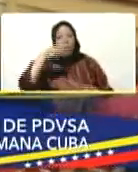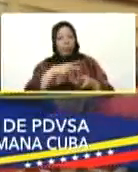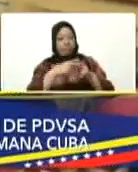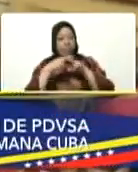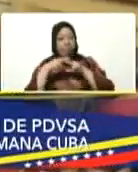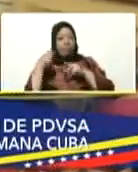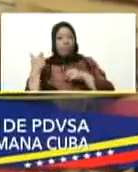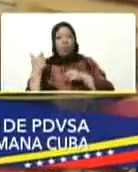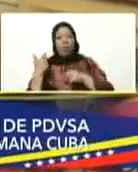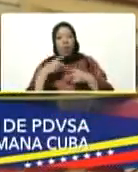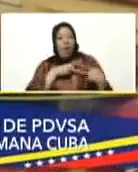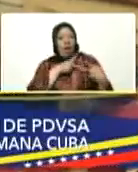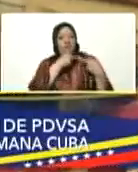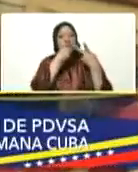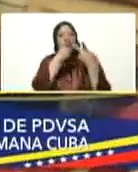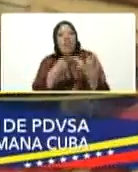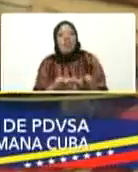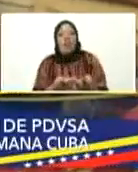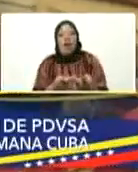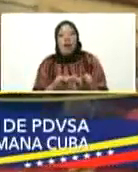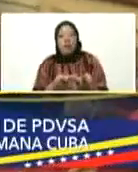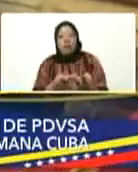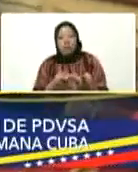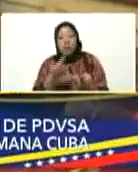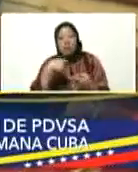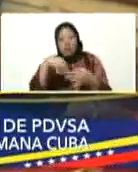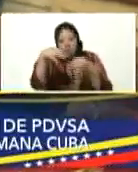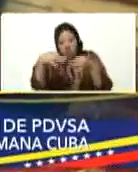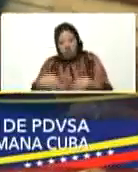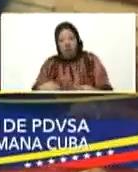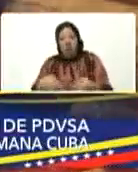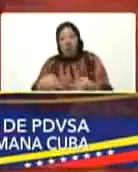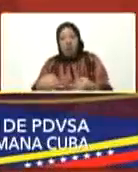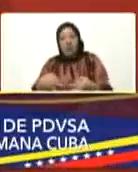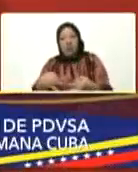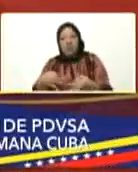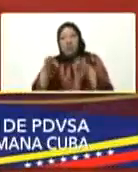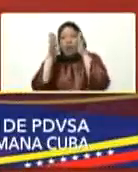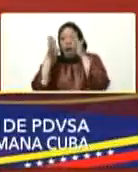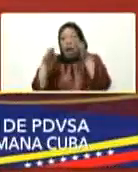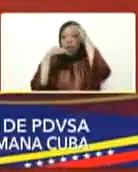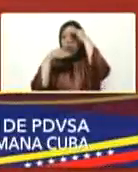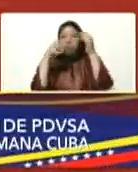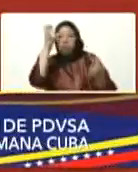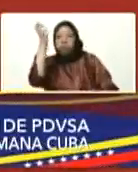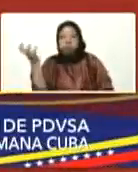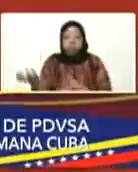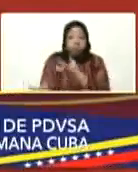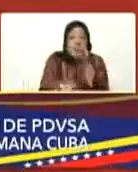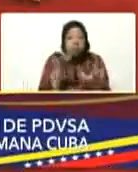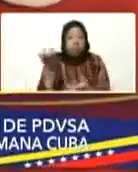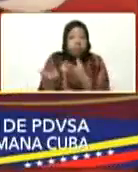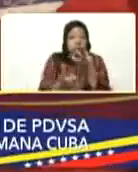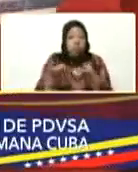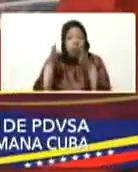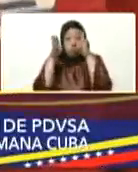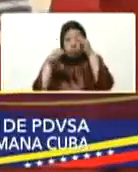a la valentía, a la firmeza con la que atendimos ese incendio, ¿no?